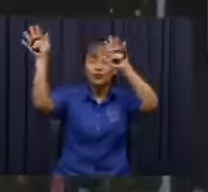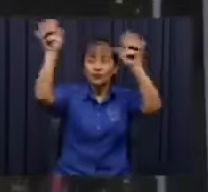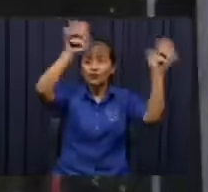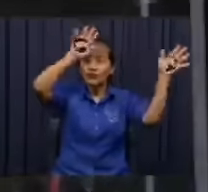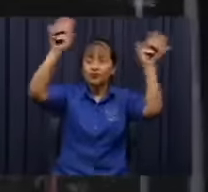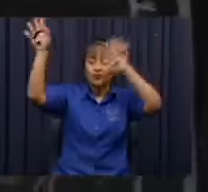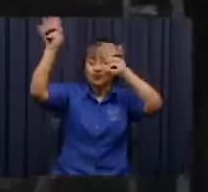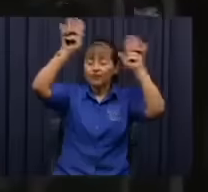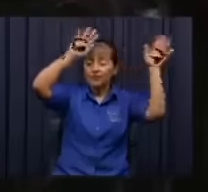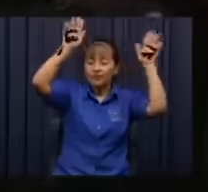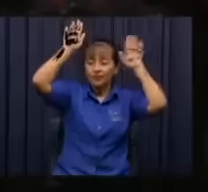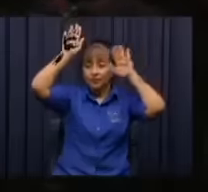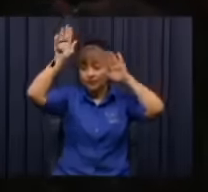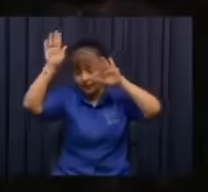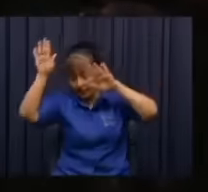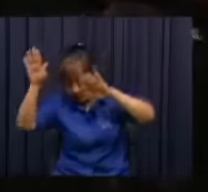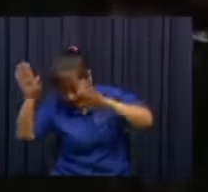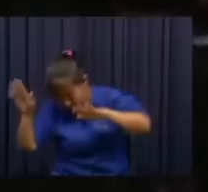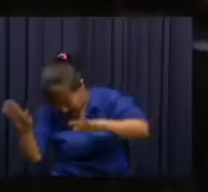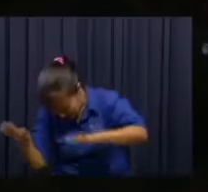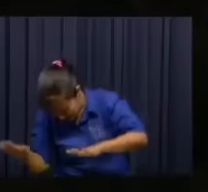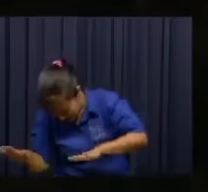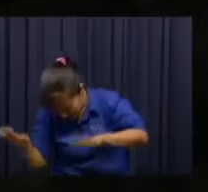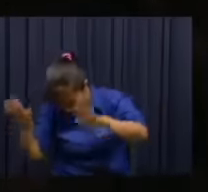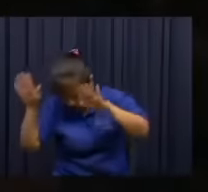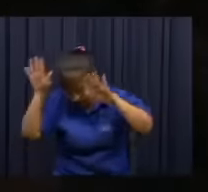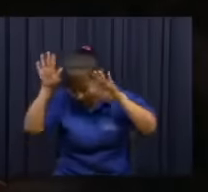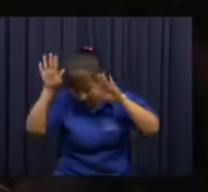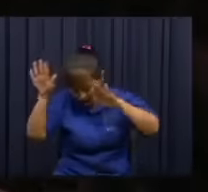Traigo mis manos llenas de